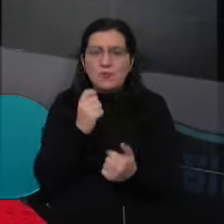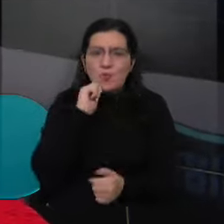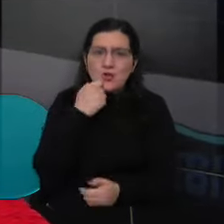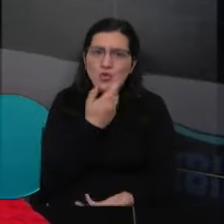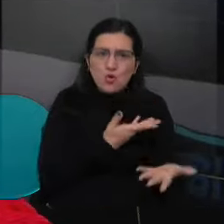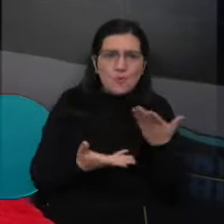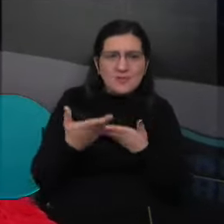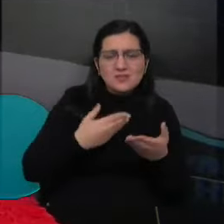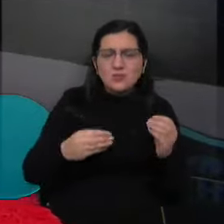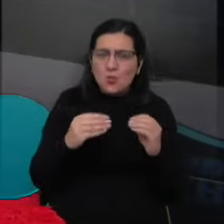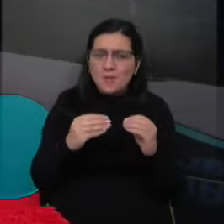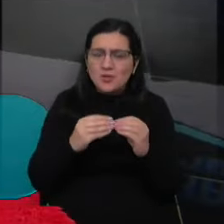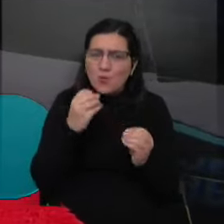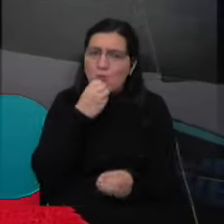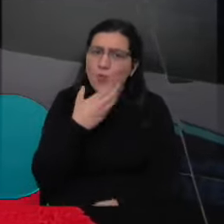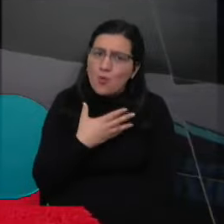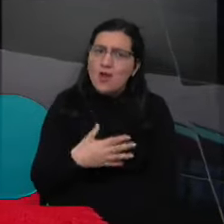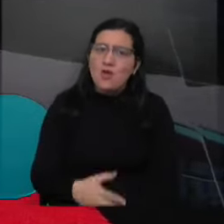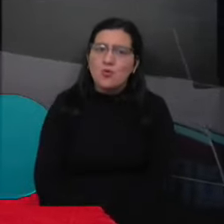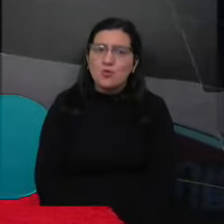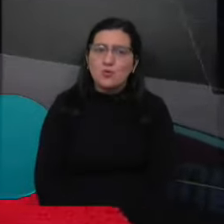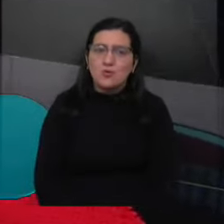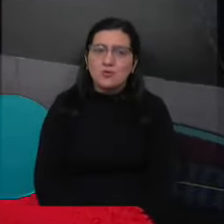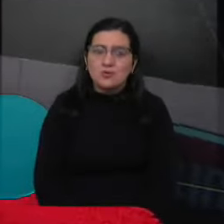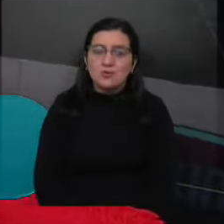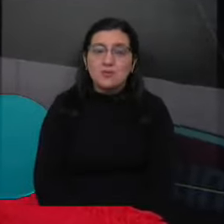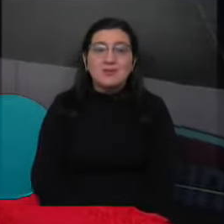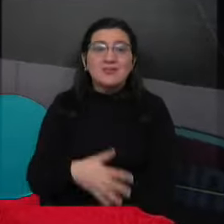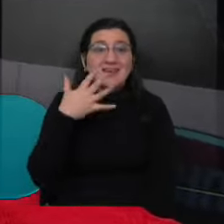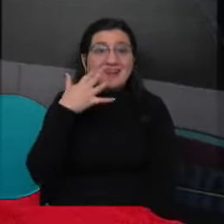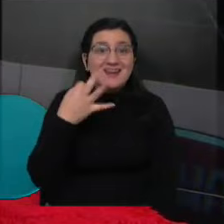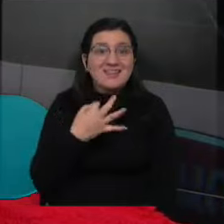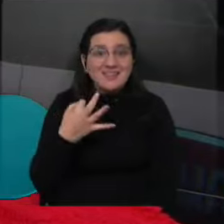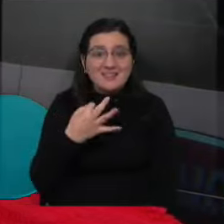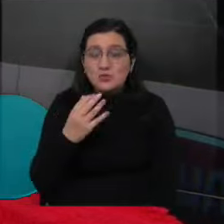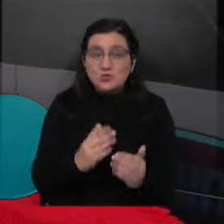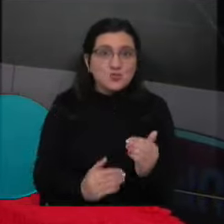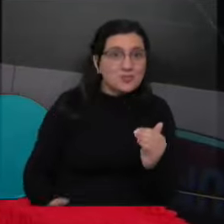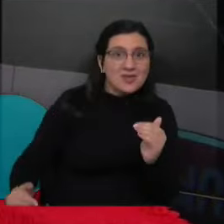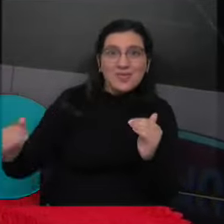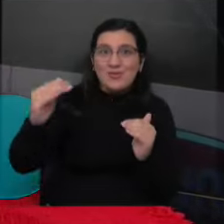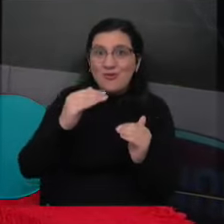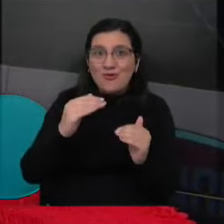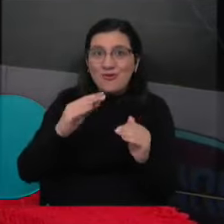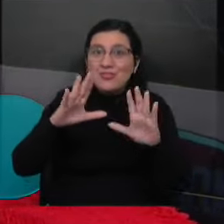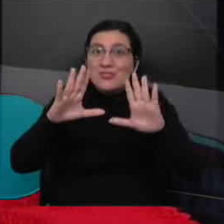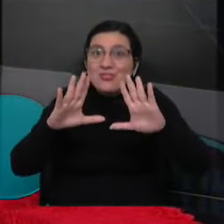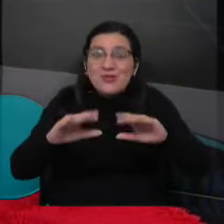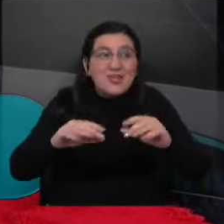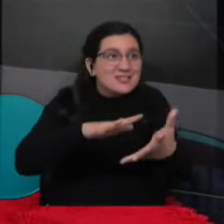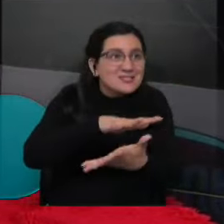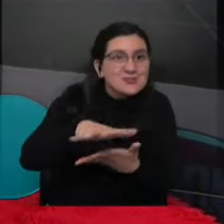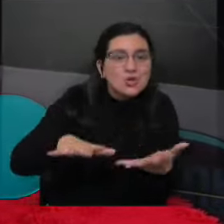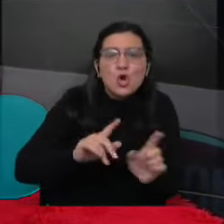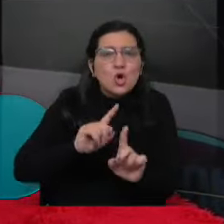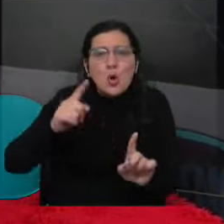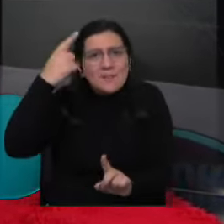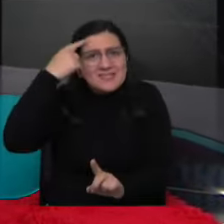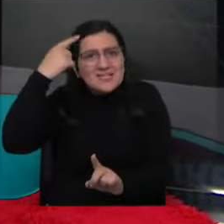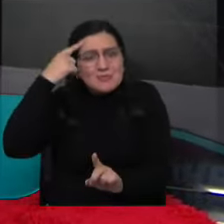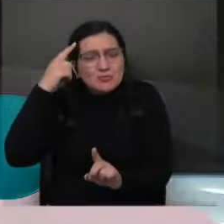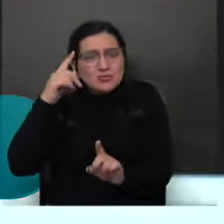él es un compañero y en realidad nos superó todo lo que pasó nosotros no pensamos que iba a